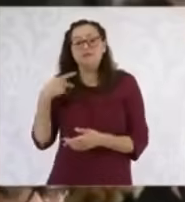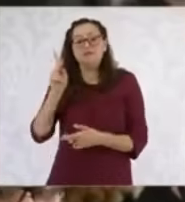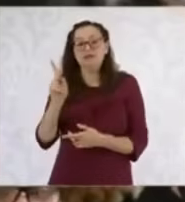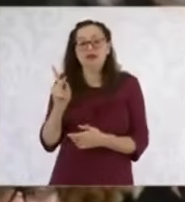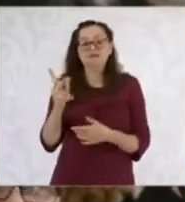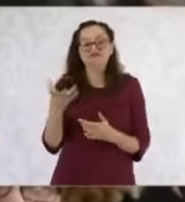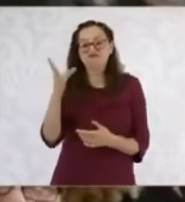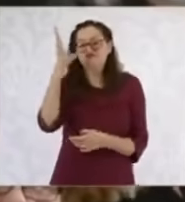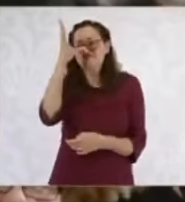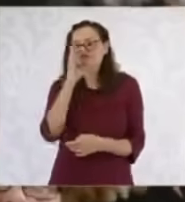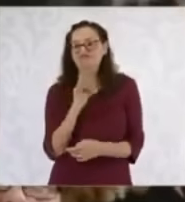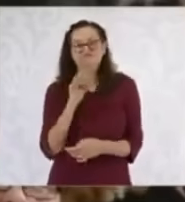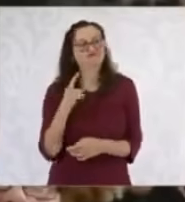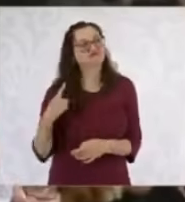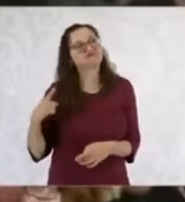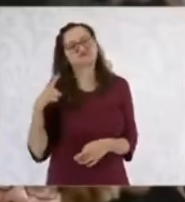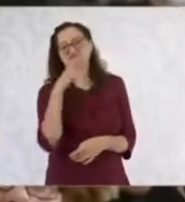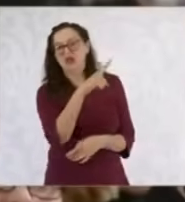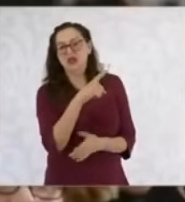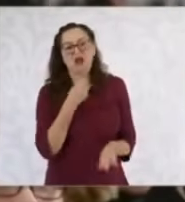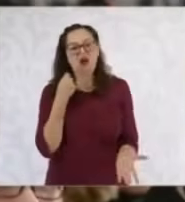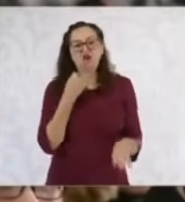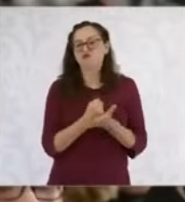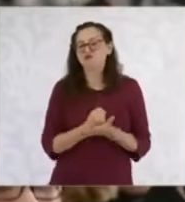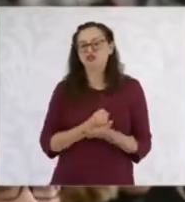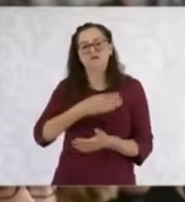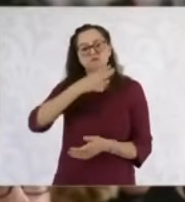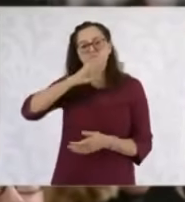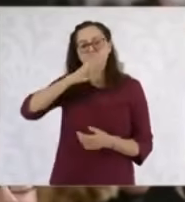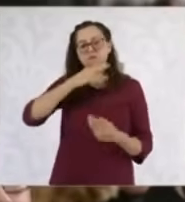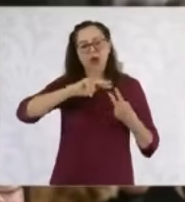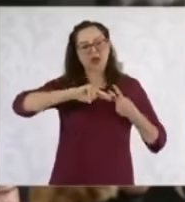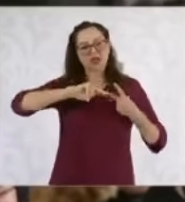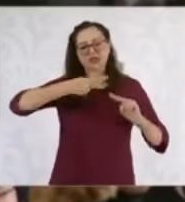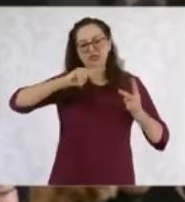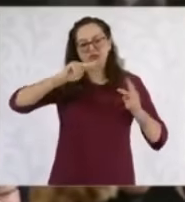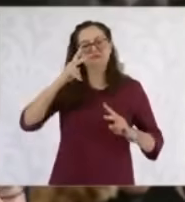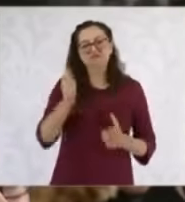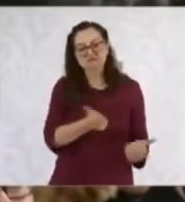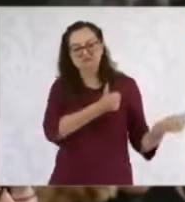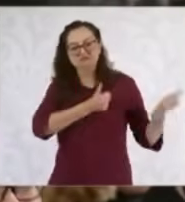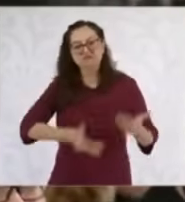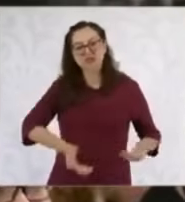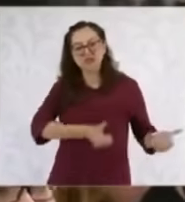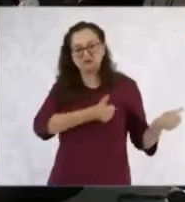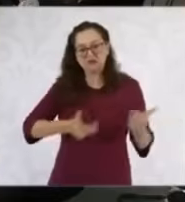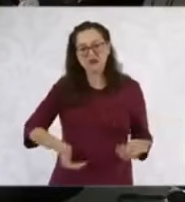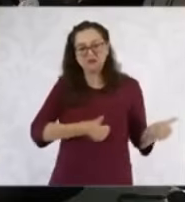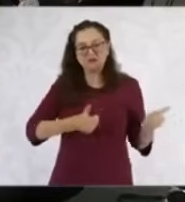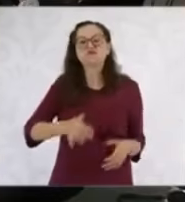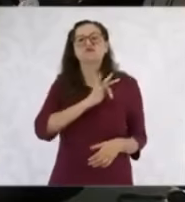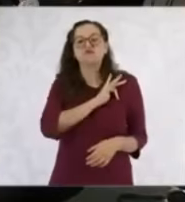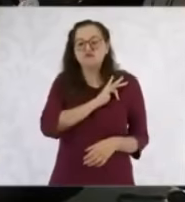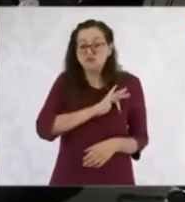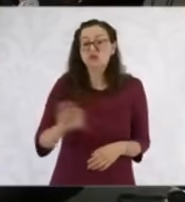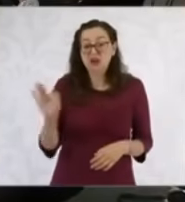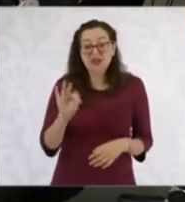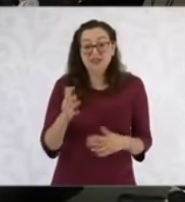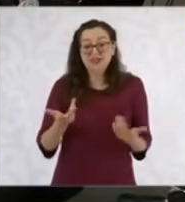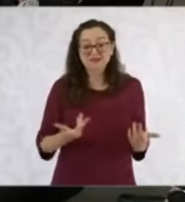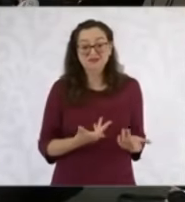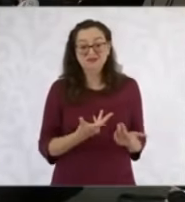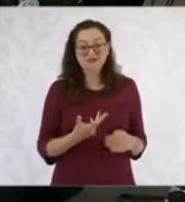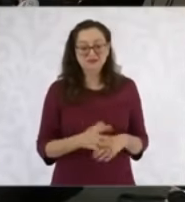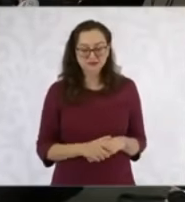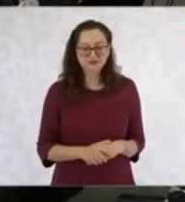ha levantado, digamos, se levantará esa prohibición de la importación de maíz transgénico? Sí. Hay